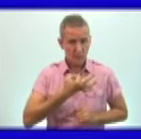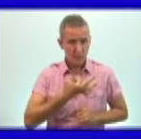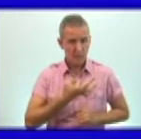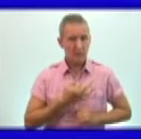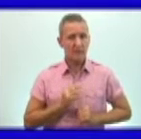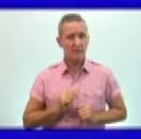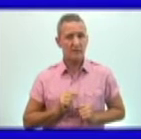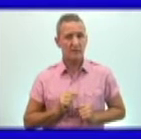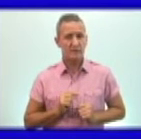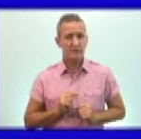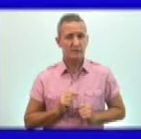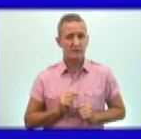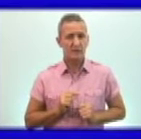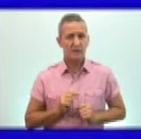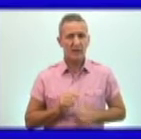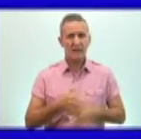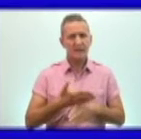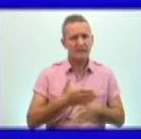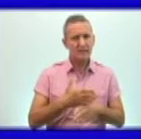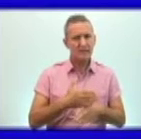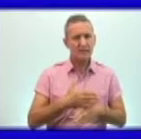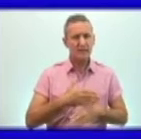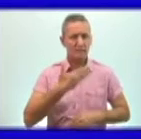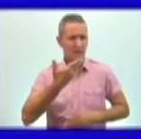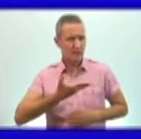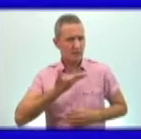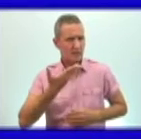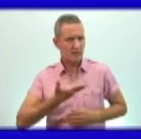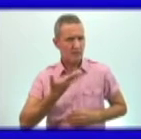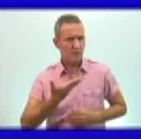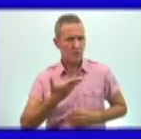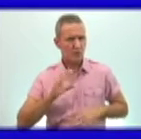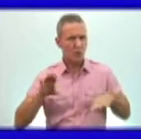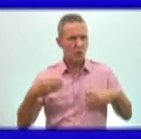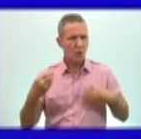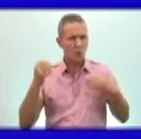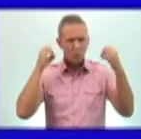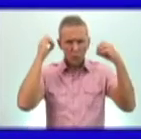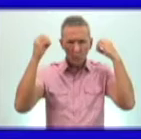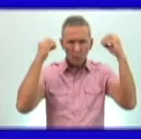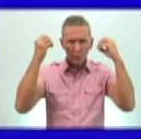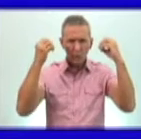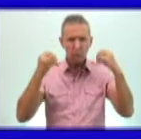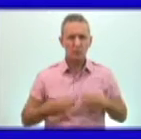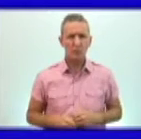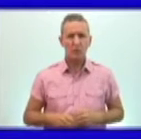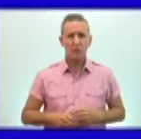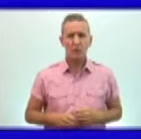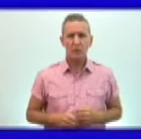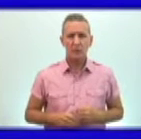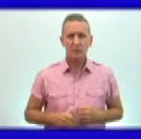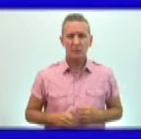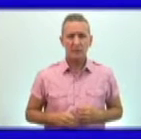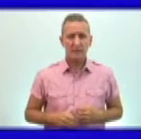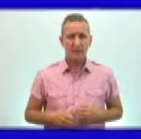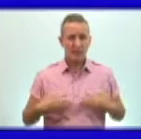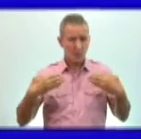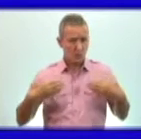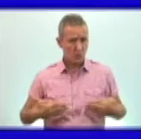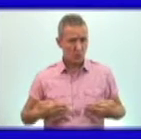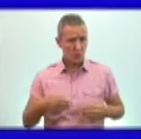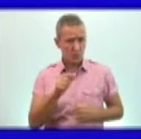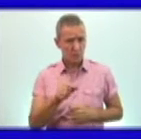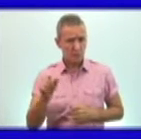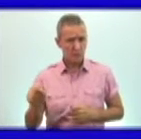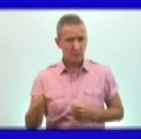hay disparidad de criterios sobre ello. ¿Cómo razonar los derechos humanos que estamos viendo en pantalla? Desde